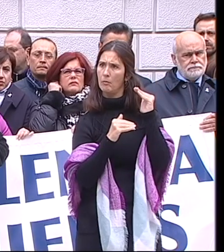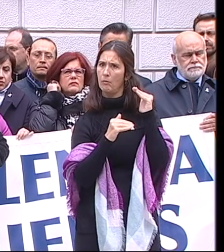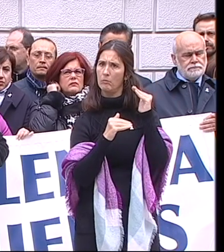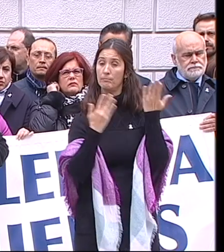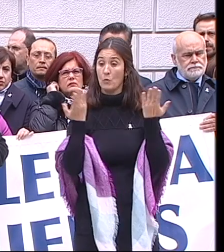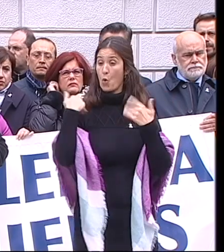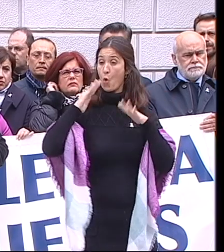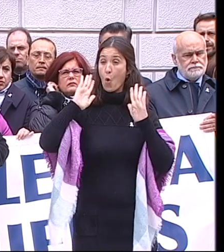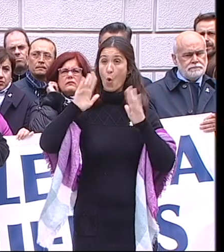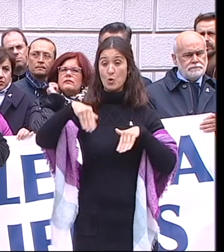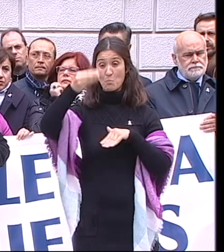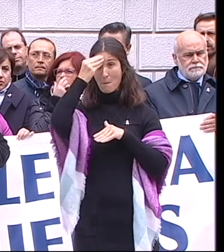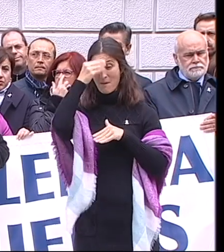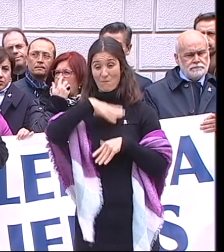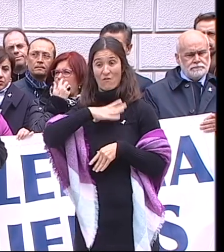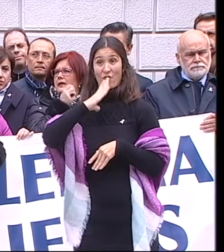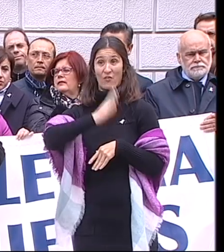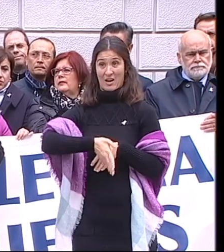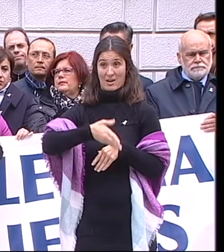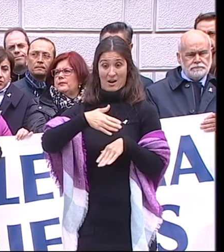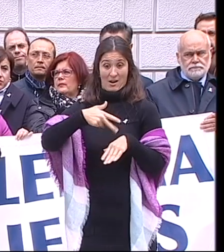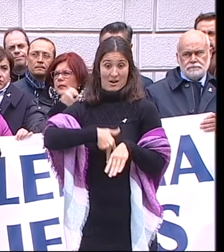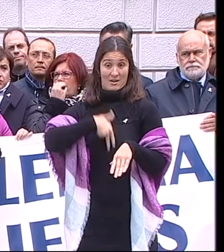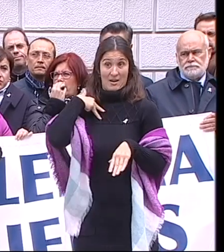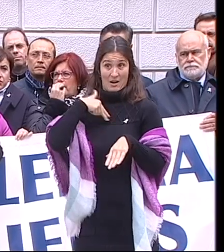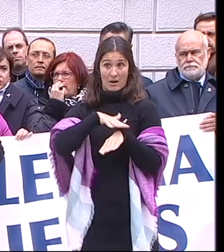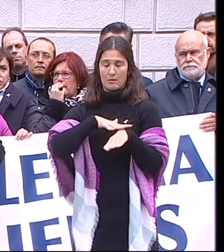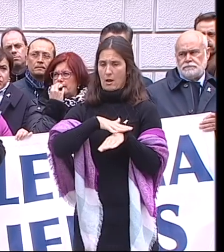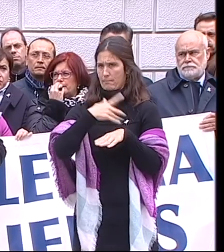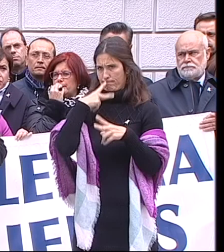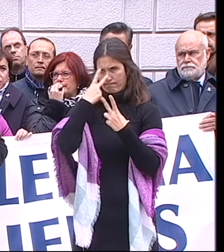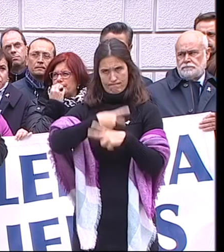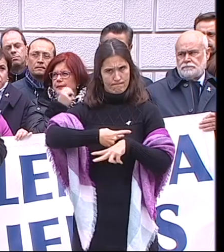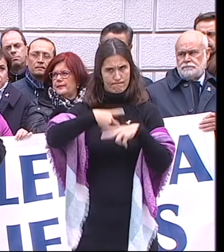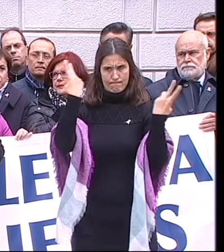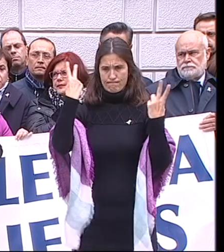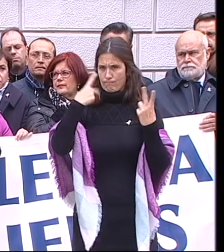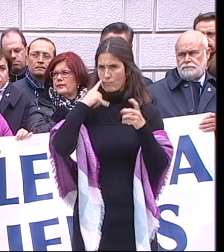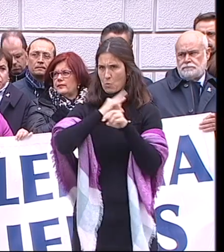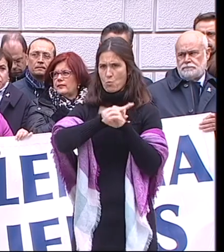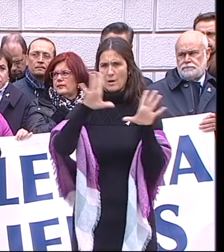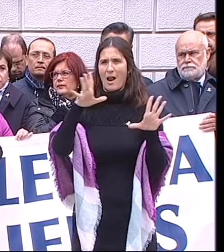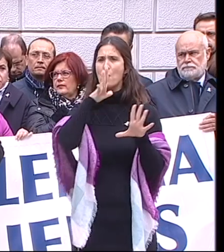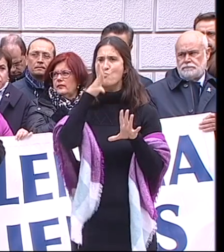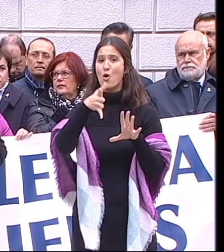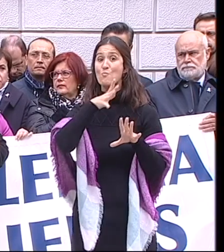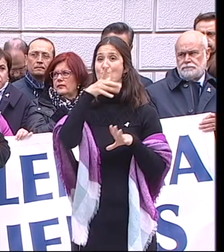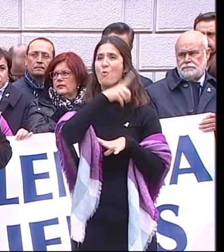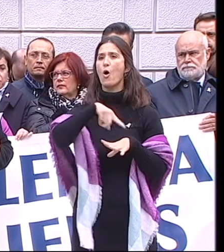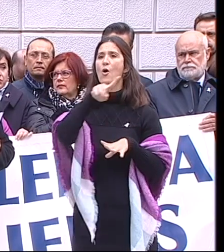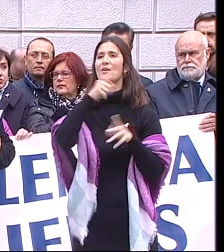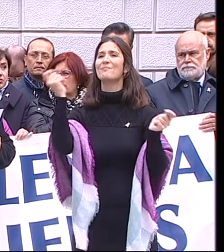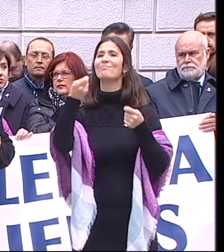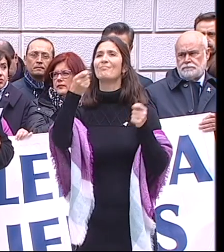última memoria de la Fiscalía General del Estado despeja cualquier duda respecto al prejuicio de las denuncias